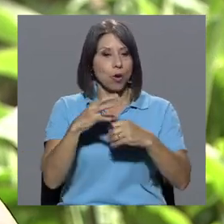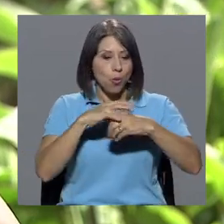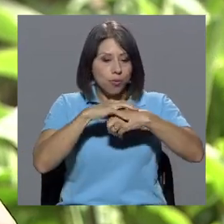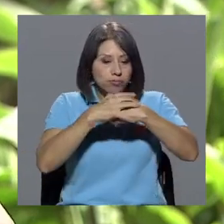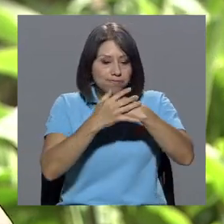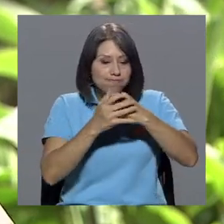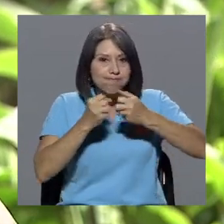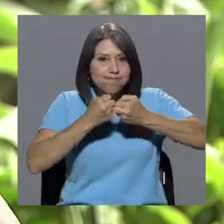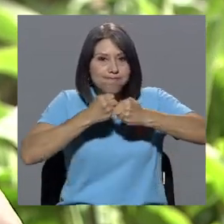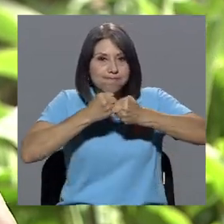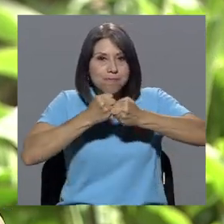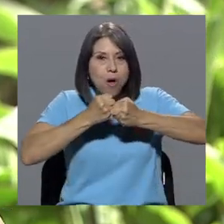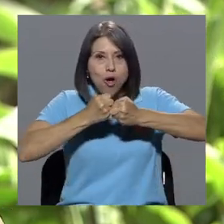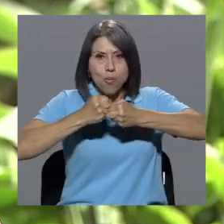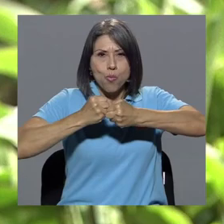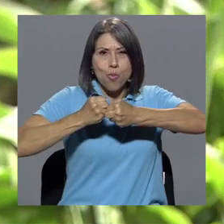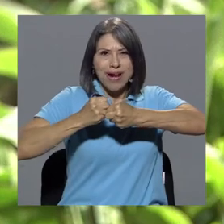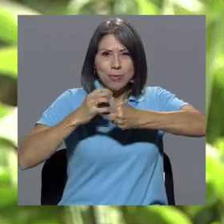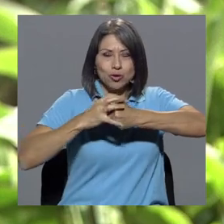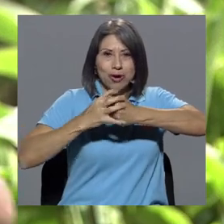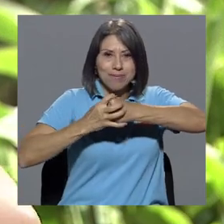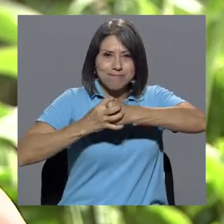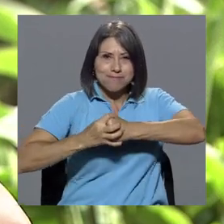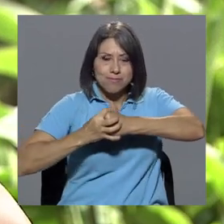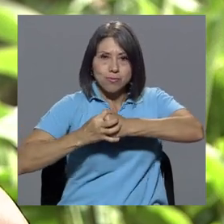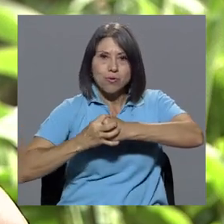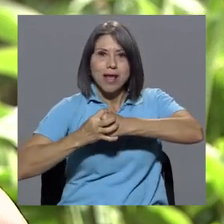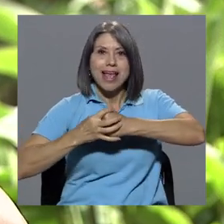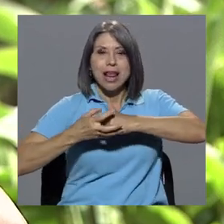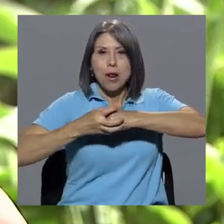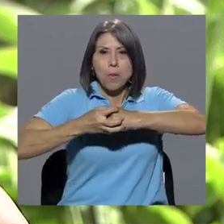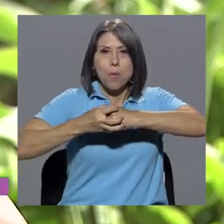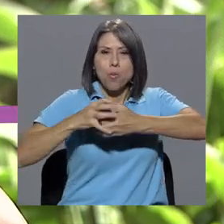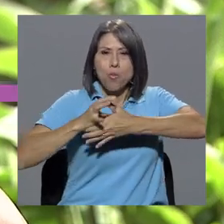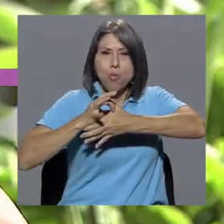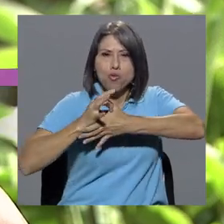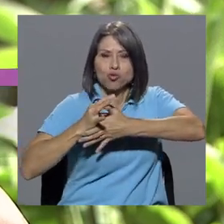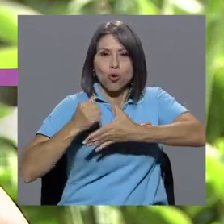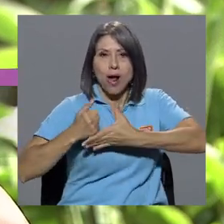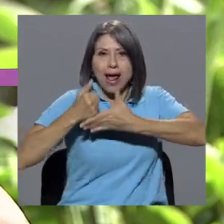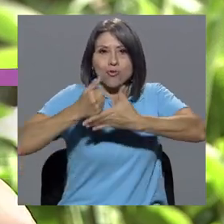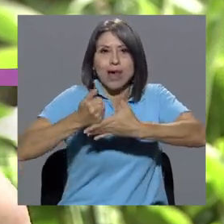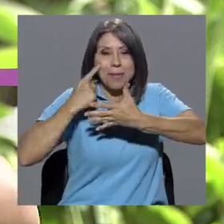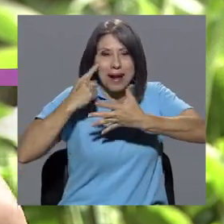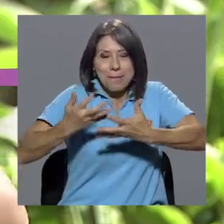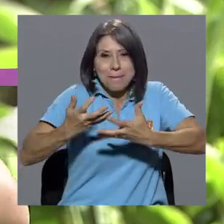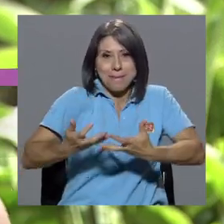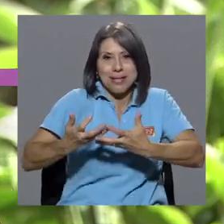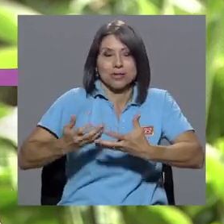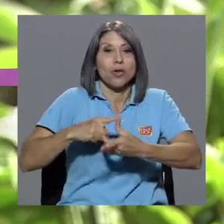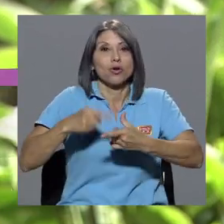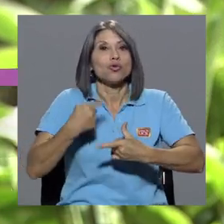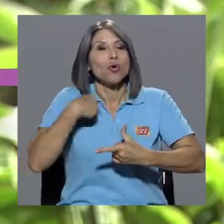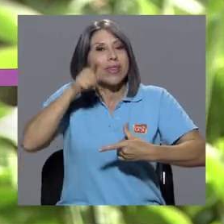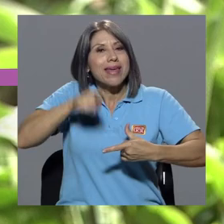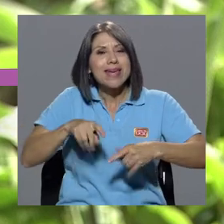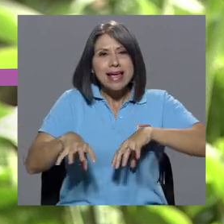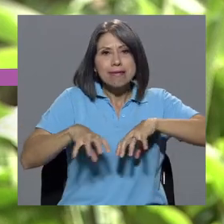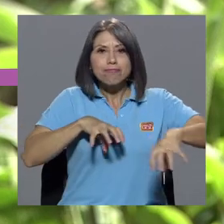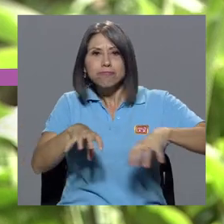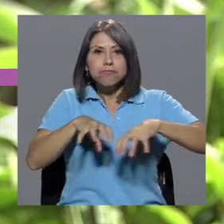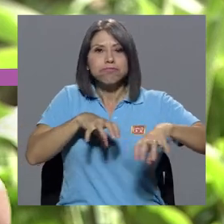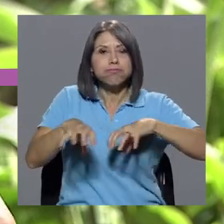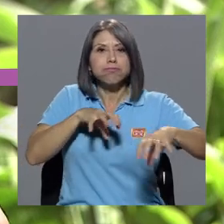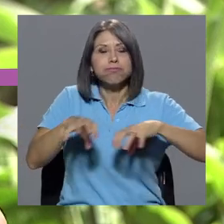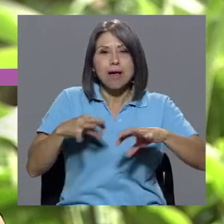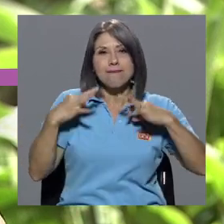que esa articulación no soporte tanto peso, porque el músculo le va a ayudar a soportar el peso. Entonces uno tiene que mantenerse activo físicamente a lo largo de la